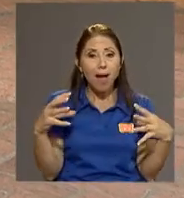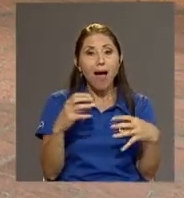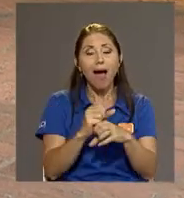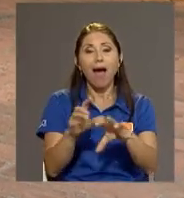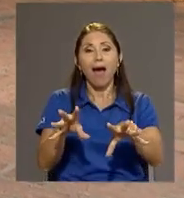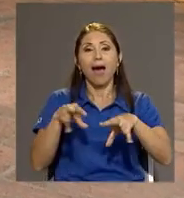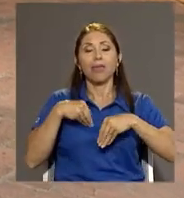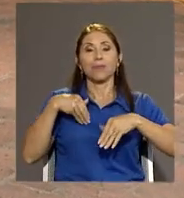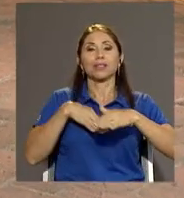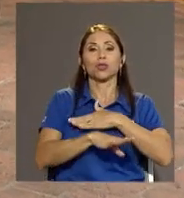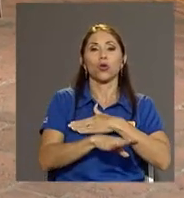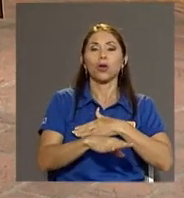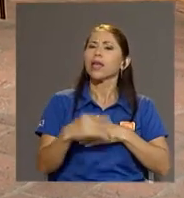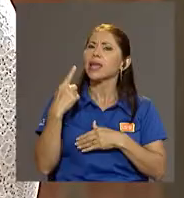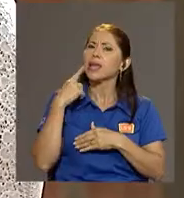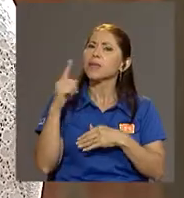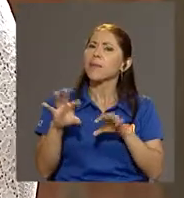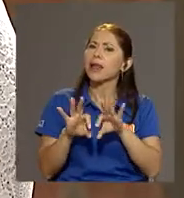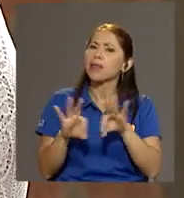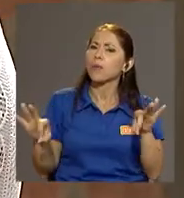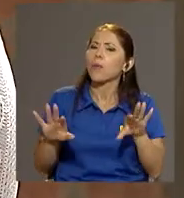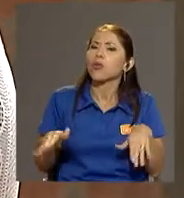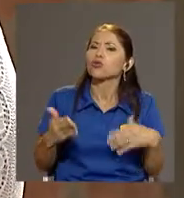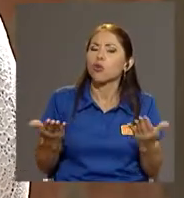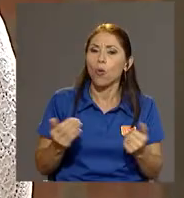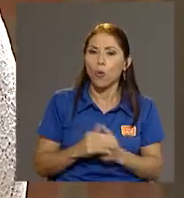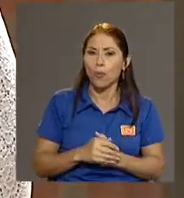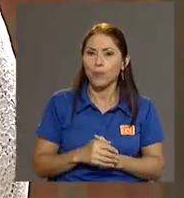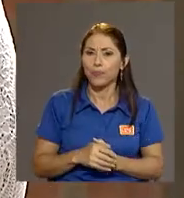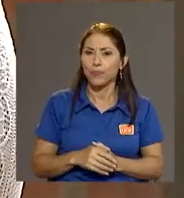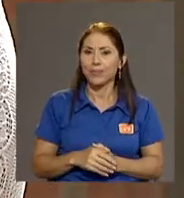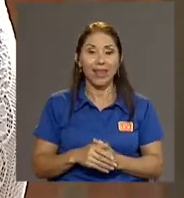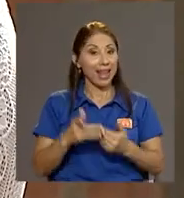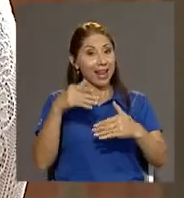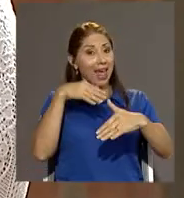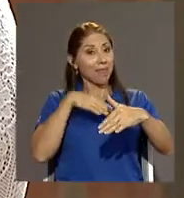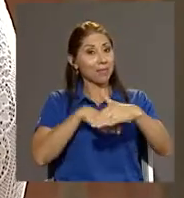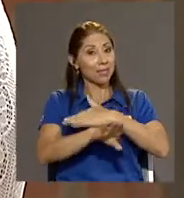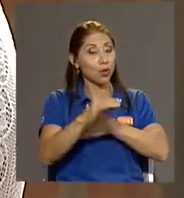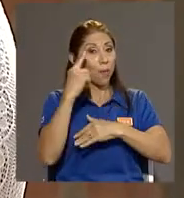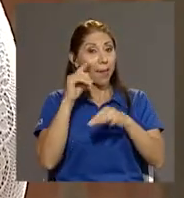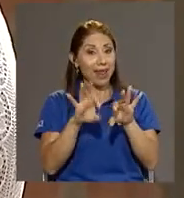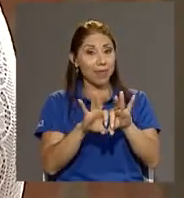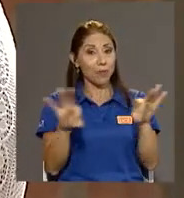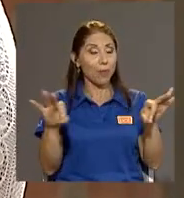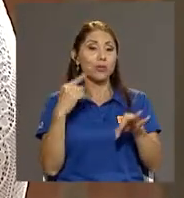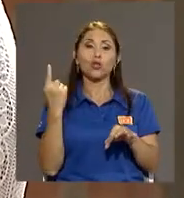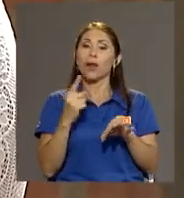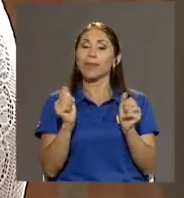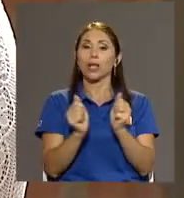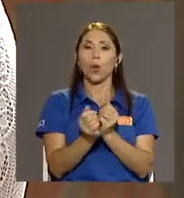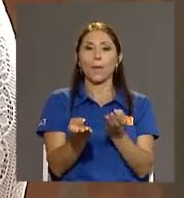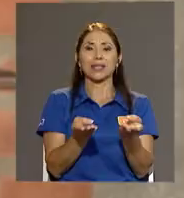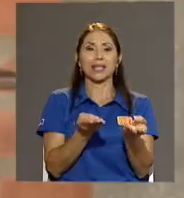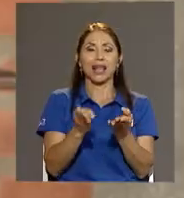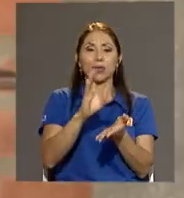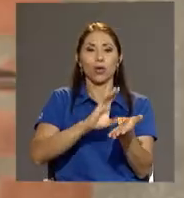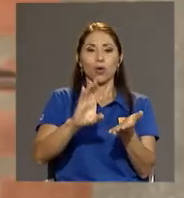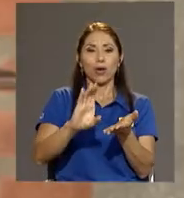la admisión a los diplomados cómo funciona? La admisión es solo tener el bachillerato de colegio.